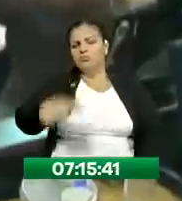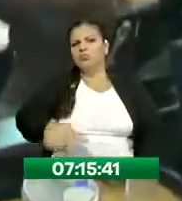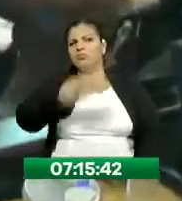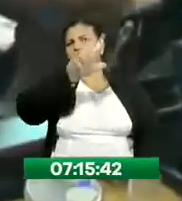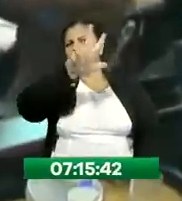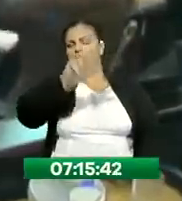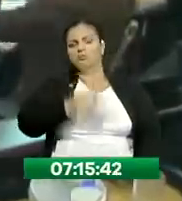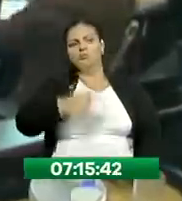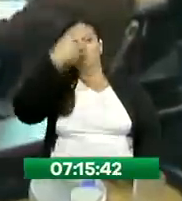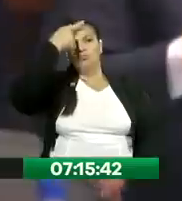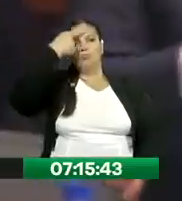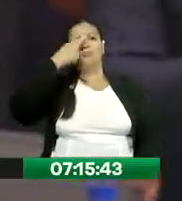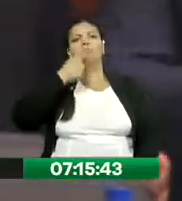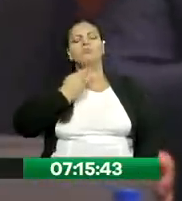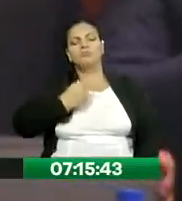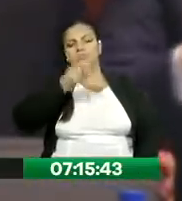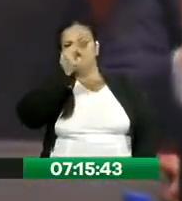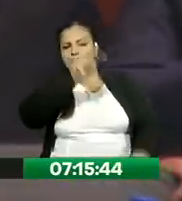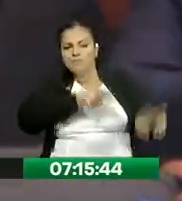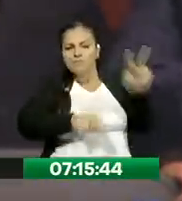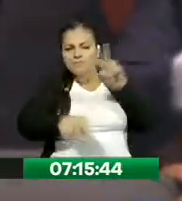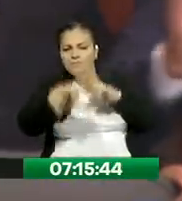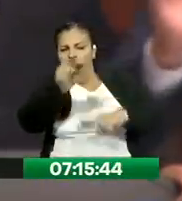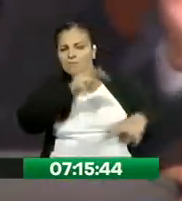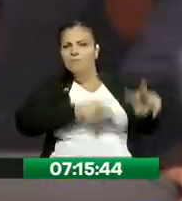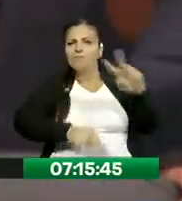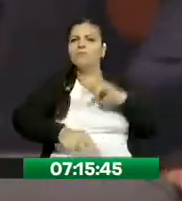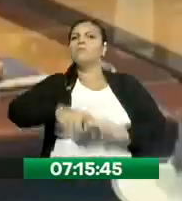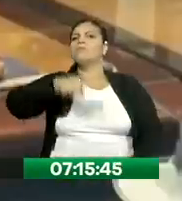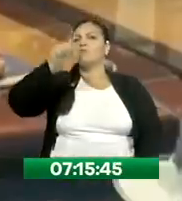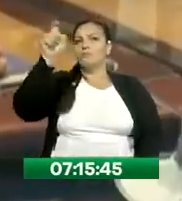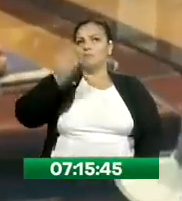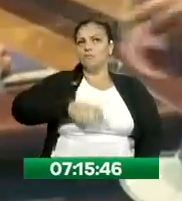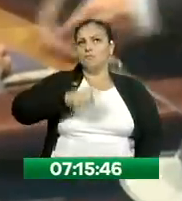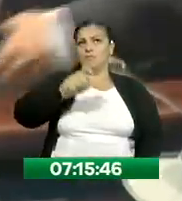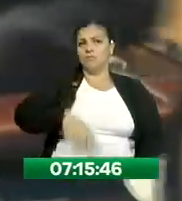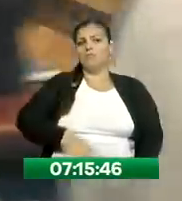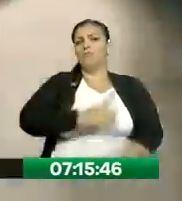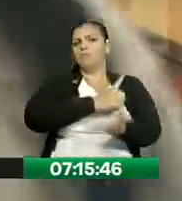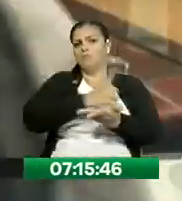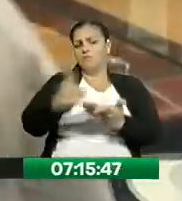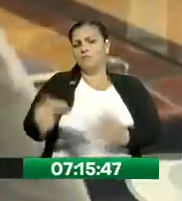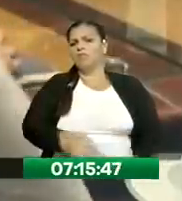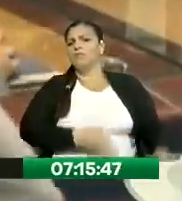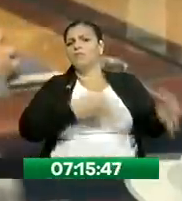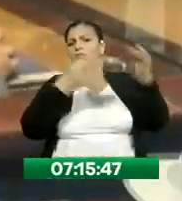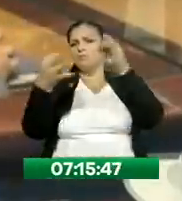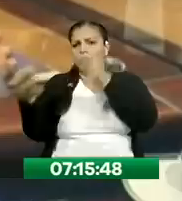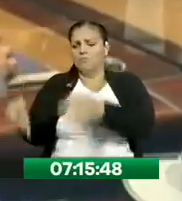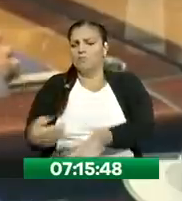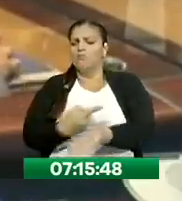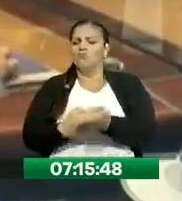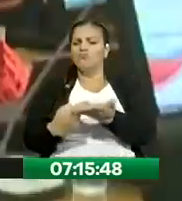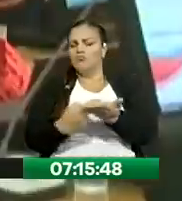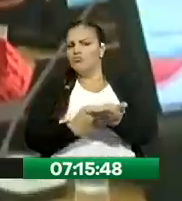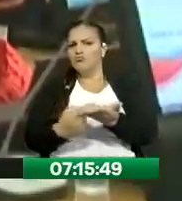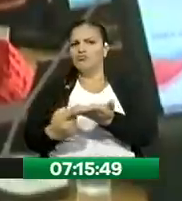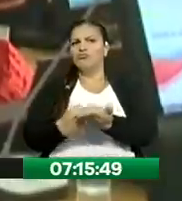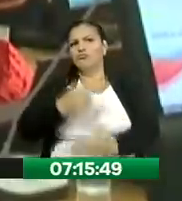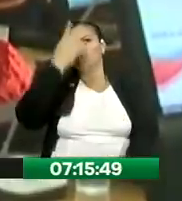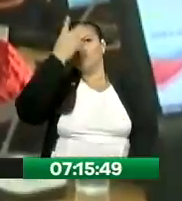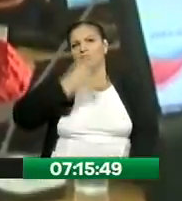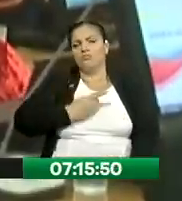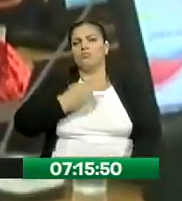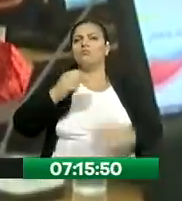esto, el pleno debía pronunciarse aceptando la renuncia de María Alejandra Vicuña. Y el caso se resolvió de inmediato y sin debate. La